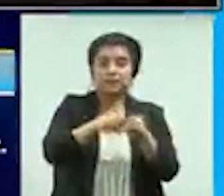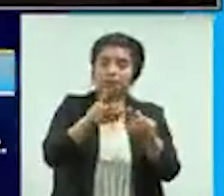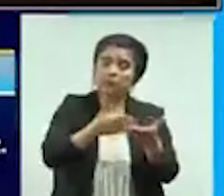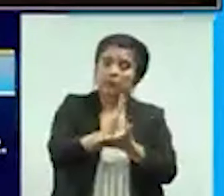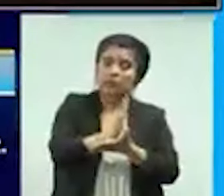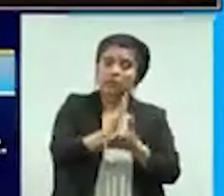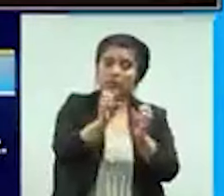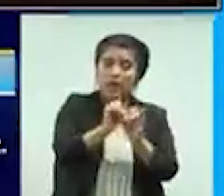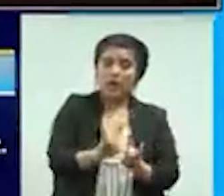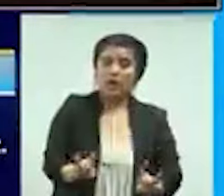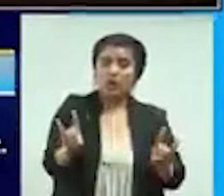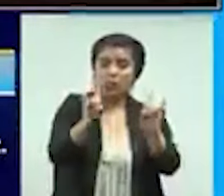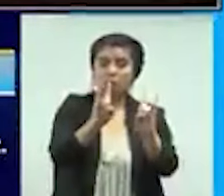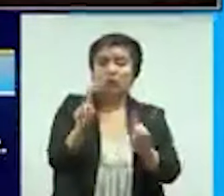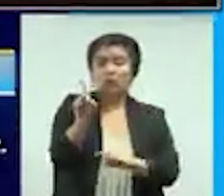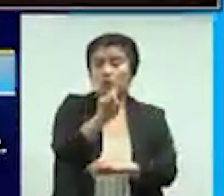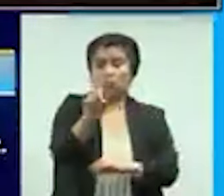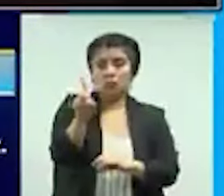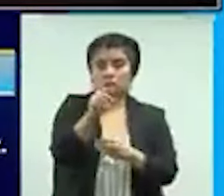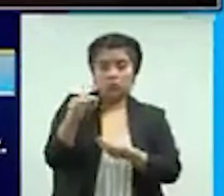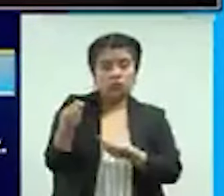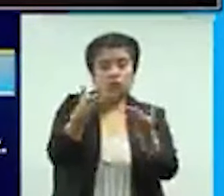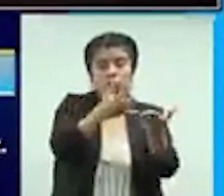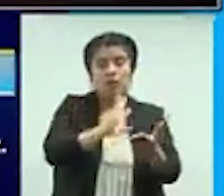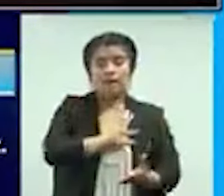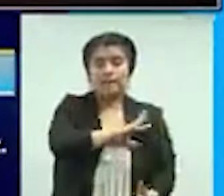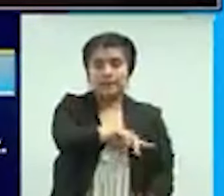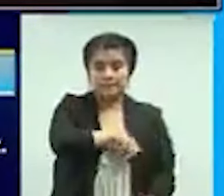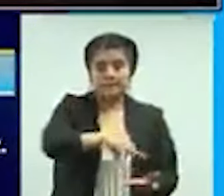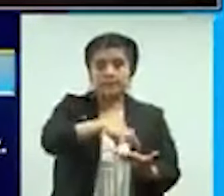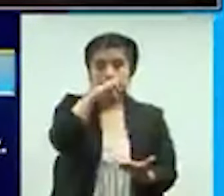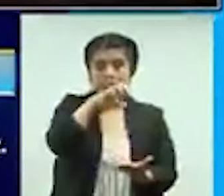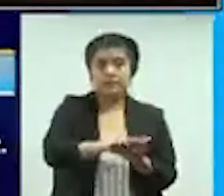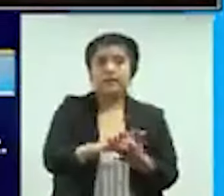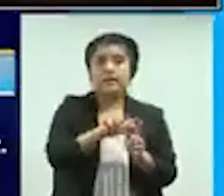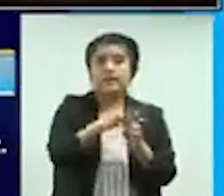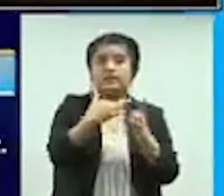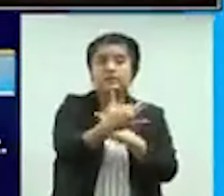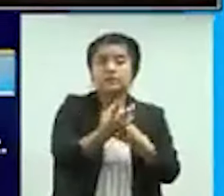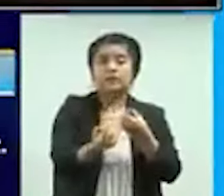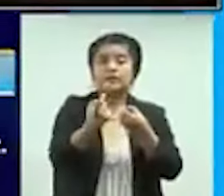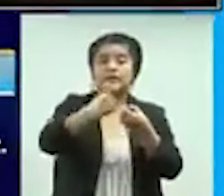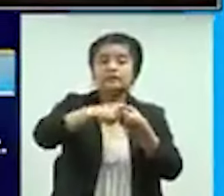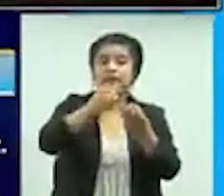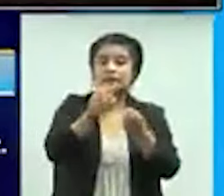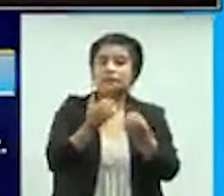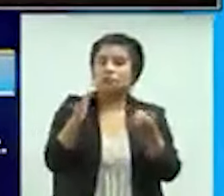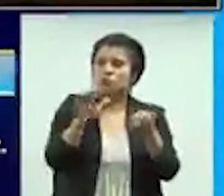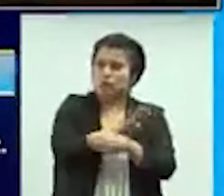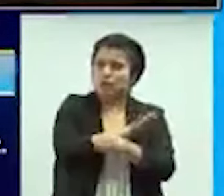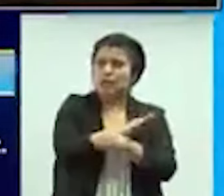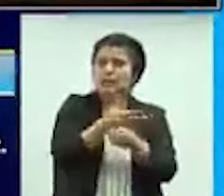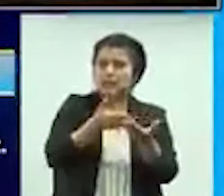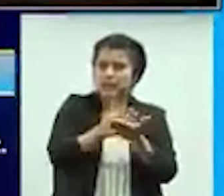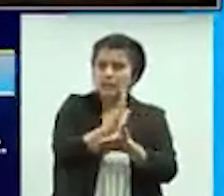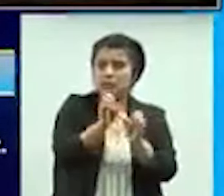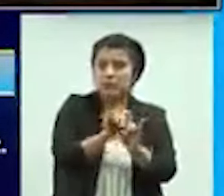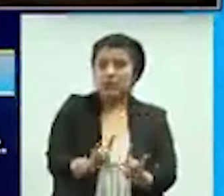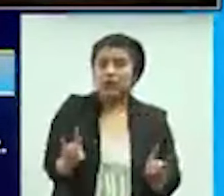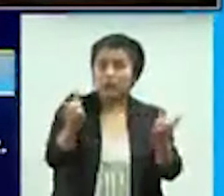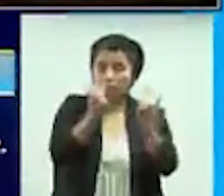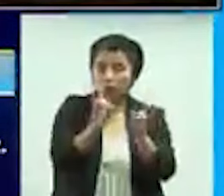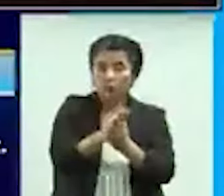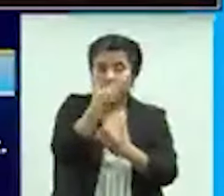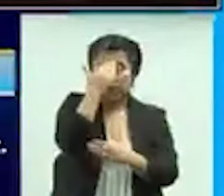la Asamblea General no otorgó a Palestina la condición de Estado miembro de pleno derecho de la ONU. Gracias, señor